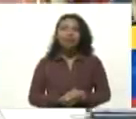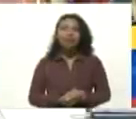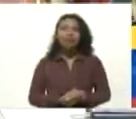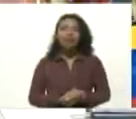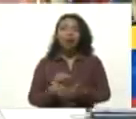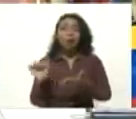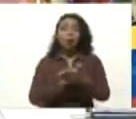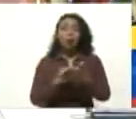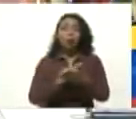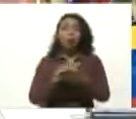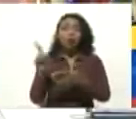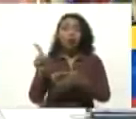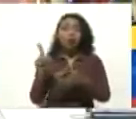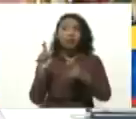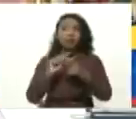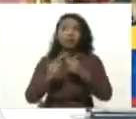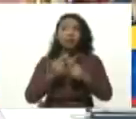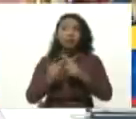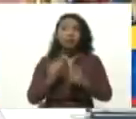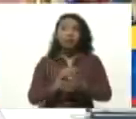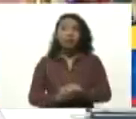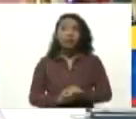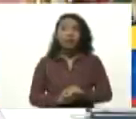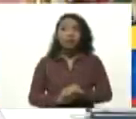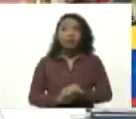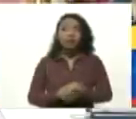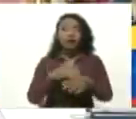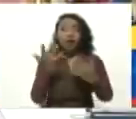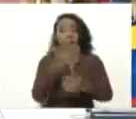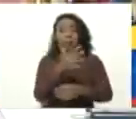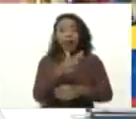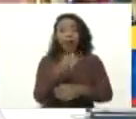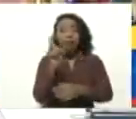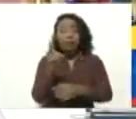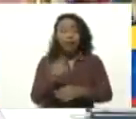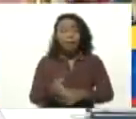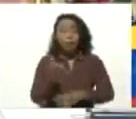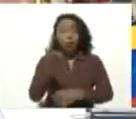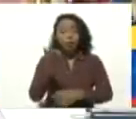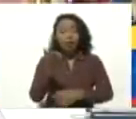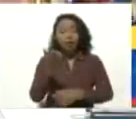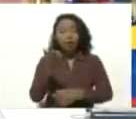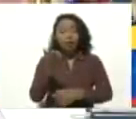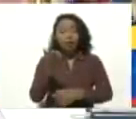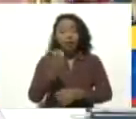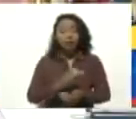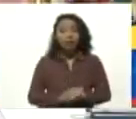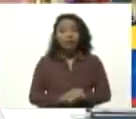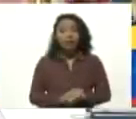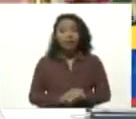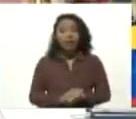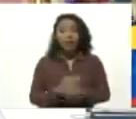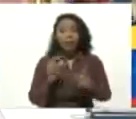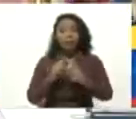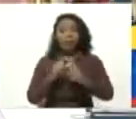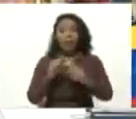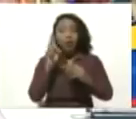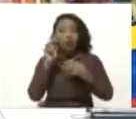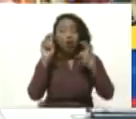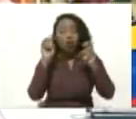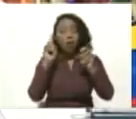Borren esa parte. ¿Qué le parece a Wen Yunli importantemente? Una nueva